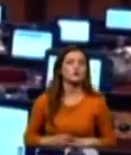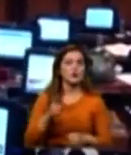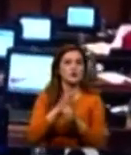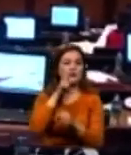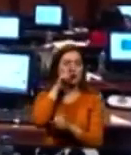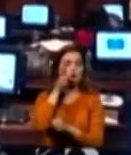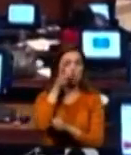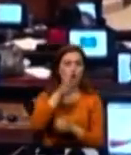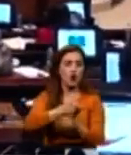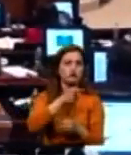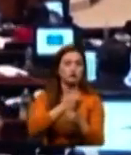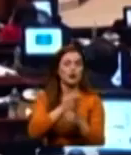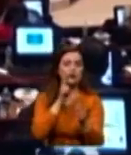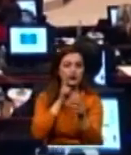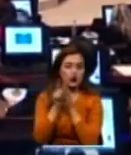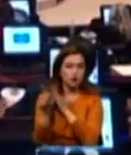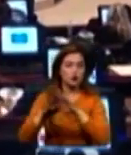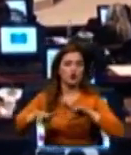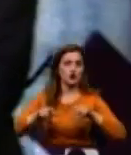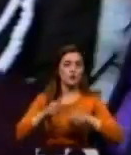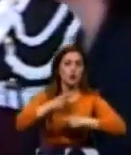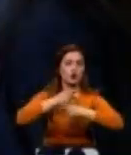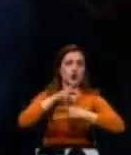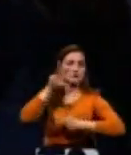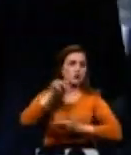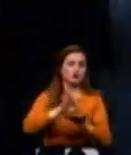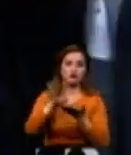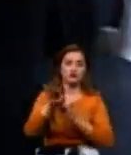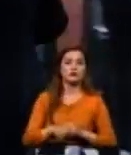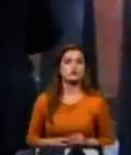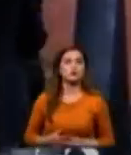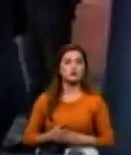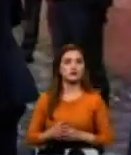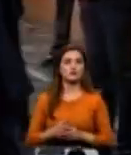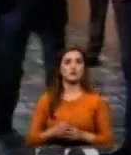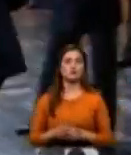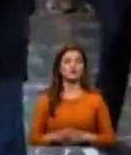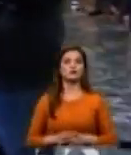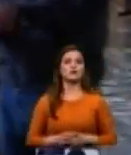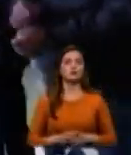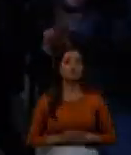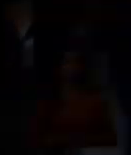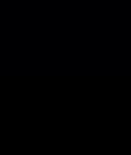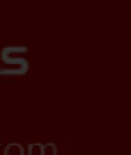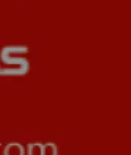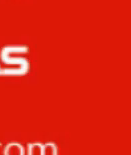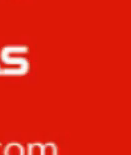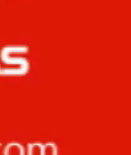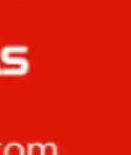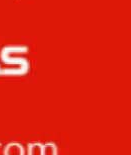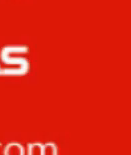empleados públicos que denuncien estos actos, entre otros. En Quito, Freddy Paredes, 24 horas.